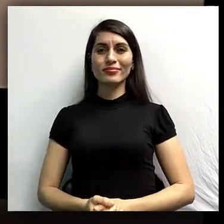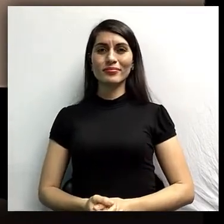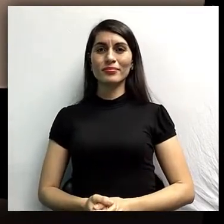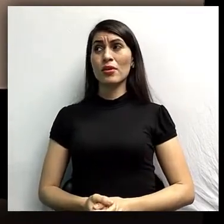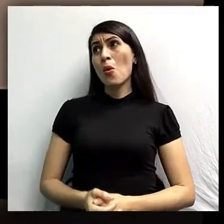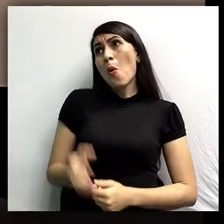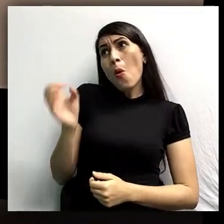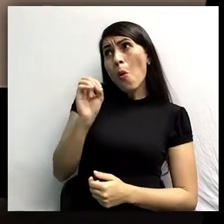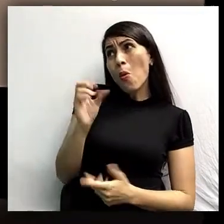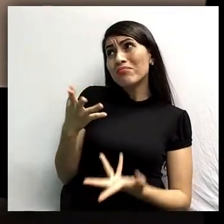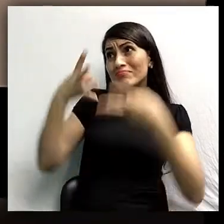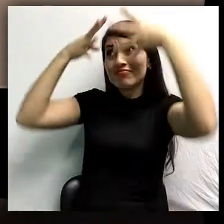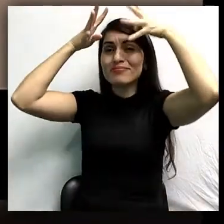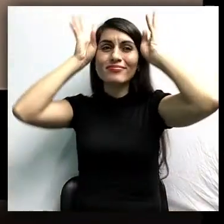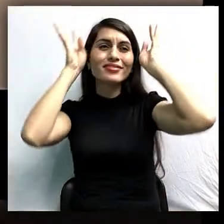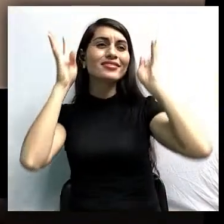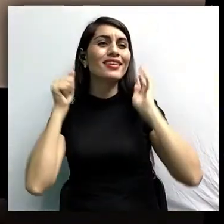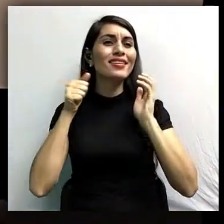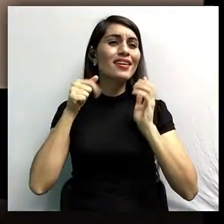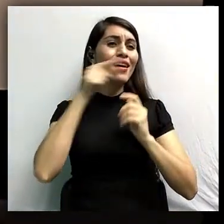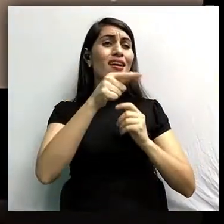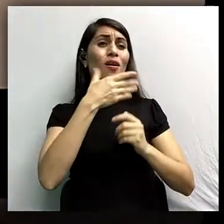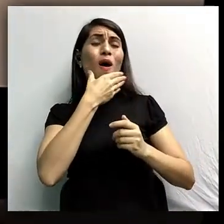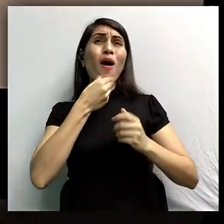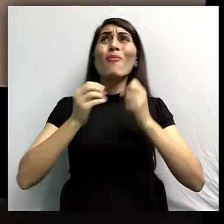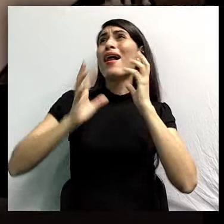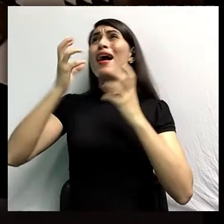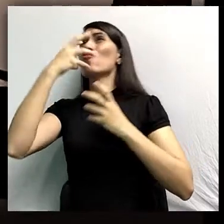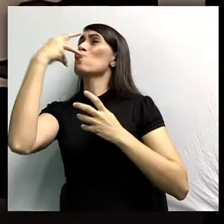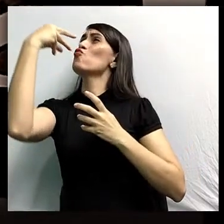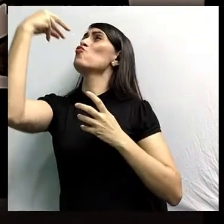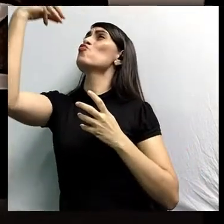O princesas que rescaten a los príncipes de las garras de un lobo feroz.